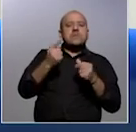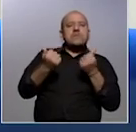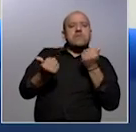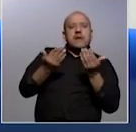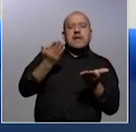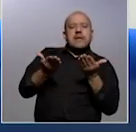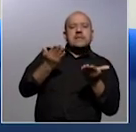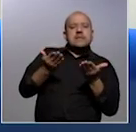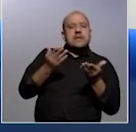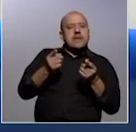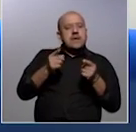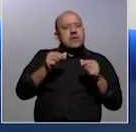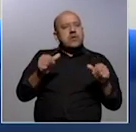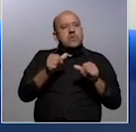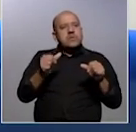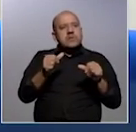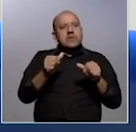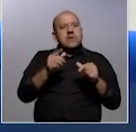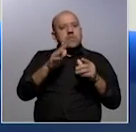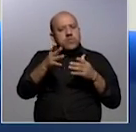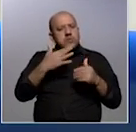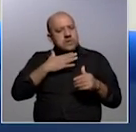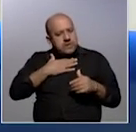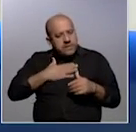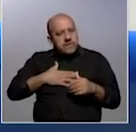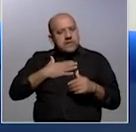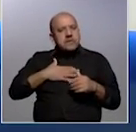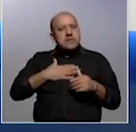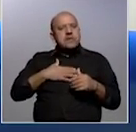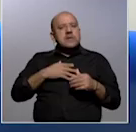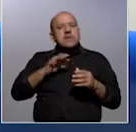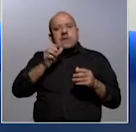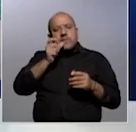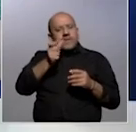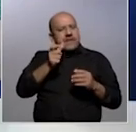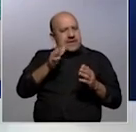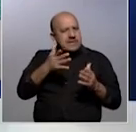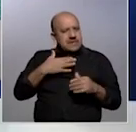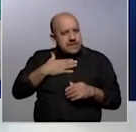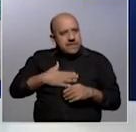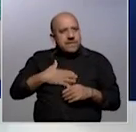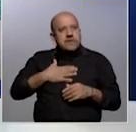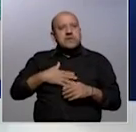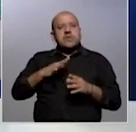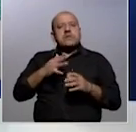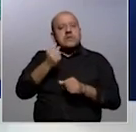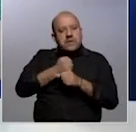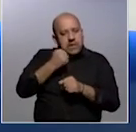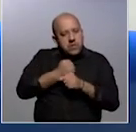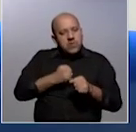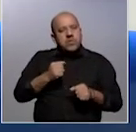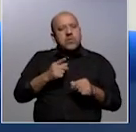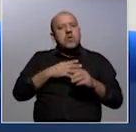de lo actuado está satisfecha puedes decir que la palabra puede llegar a ser satisfecha de lo que se ha trabajado lo que han